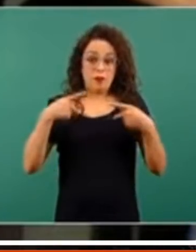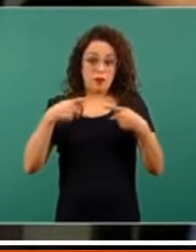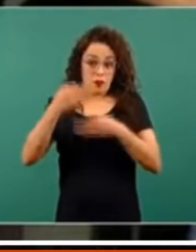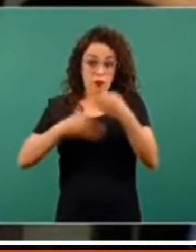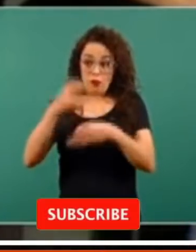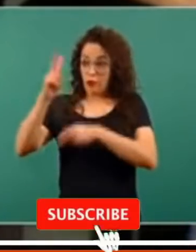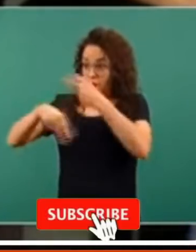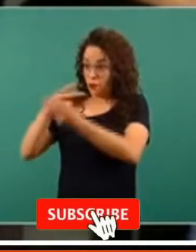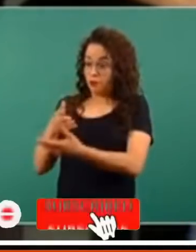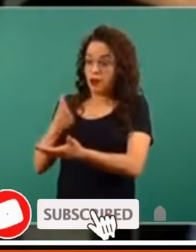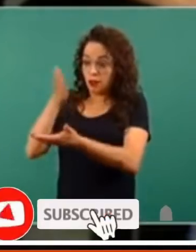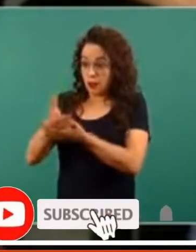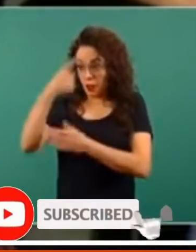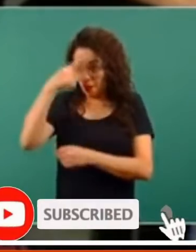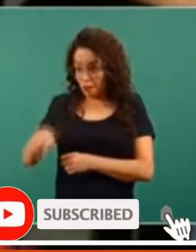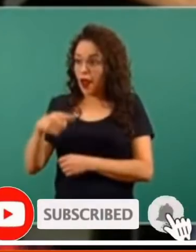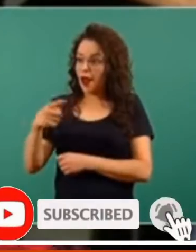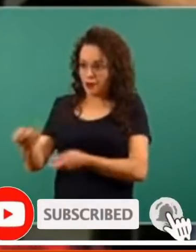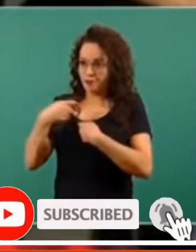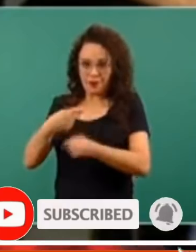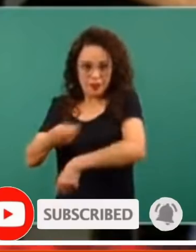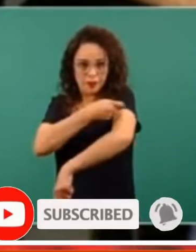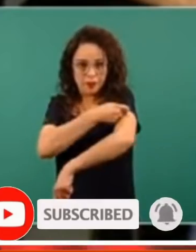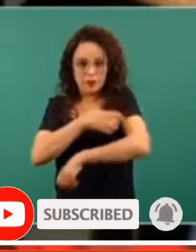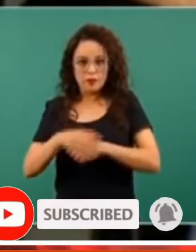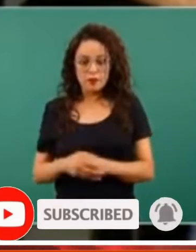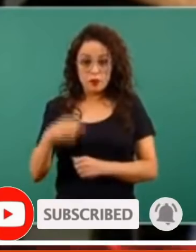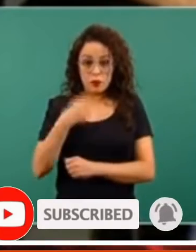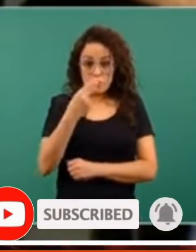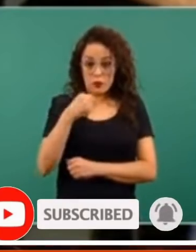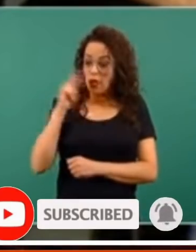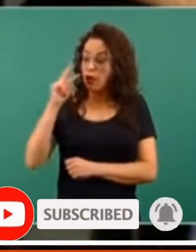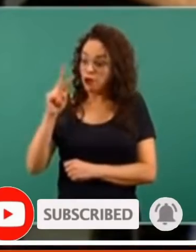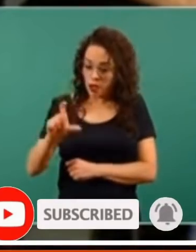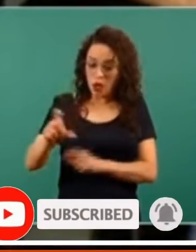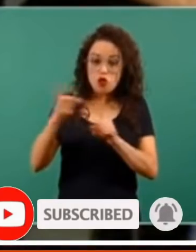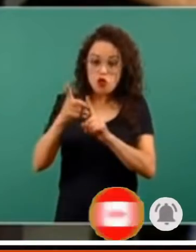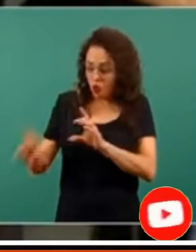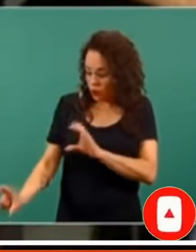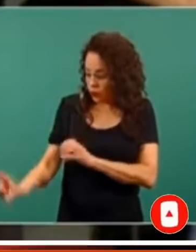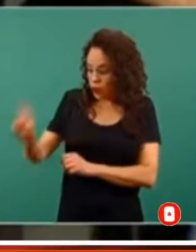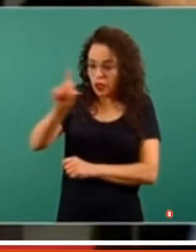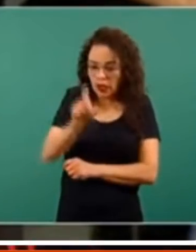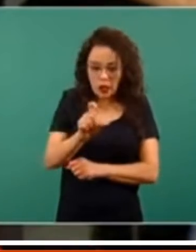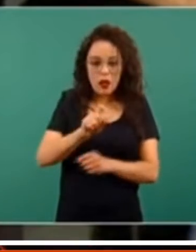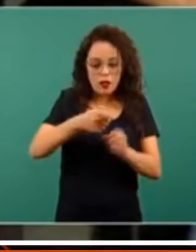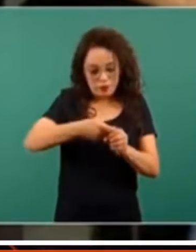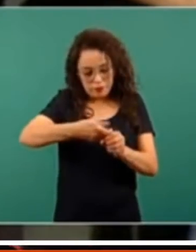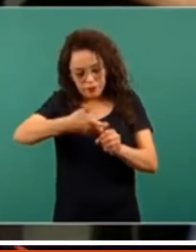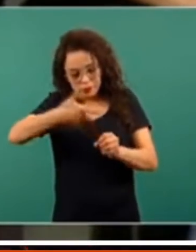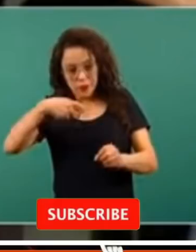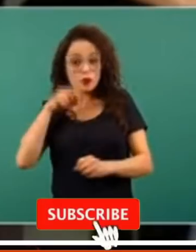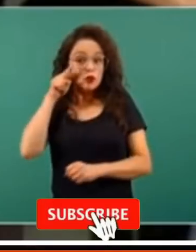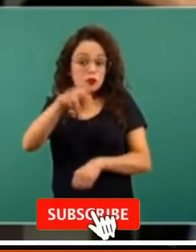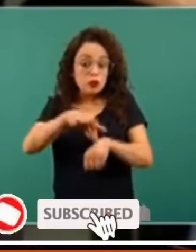tenemos que llegar y ver, nos tienen que enseñar el frasquito, de dónde sacan la vacuna, que se llene la jeringa y después la